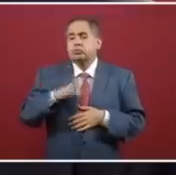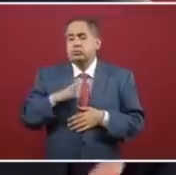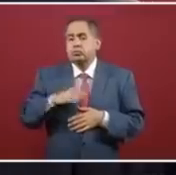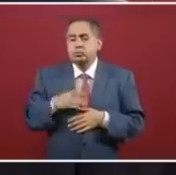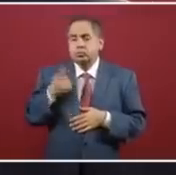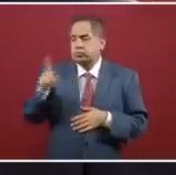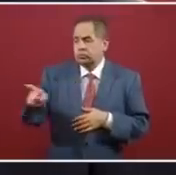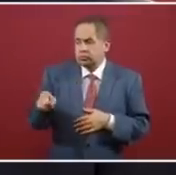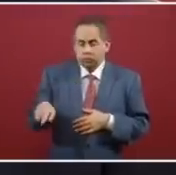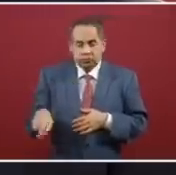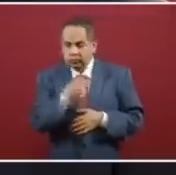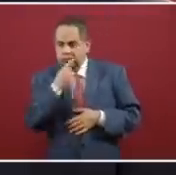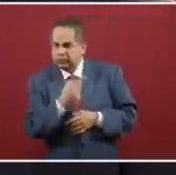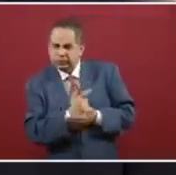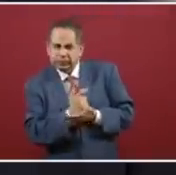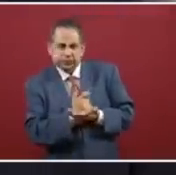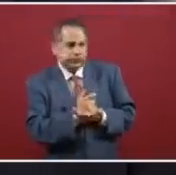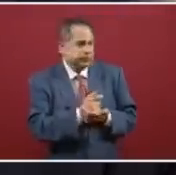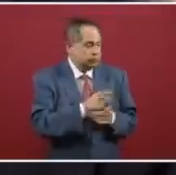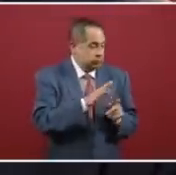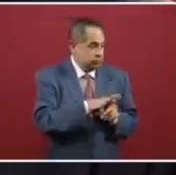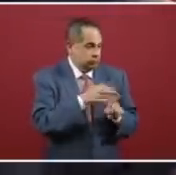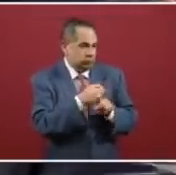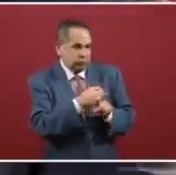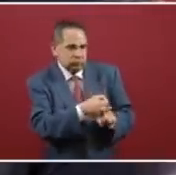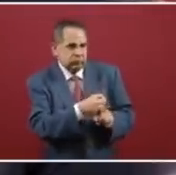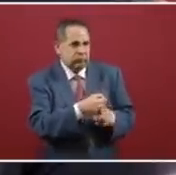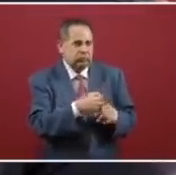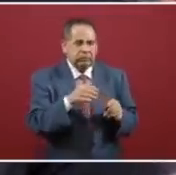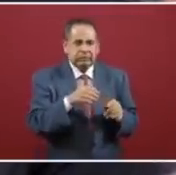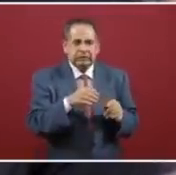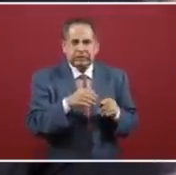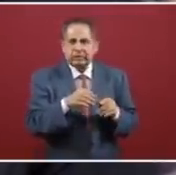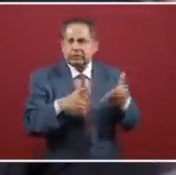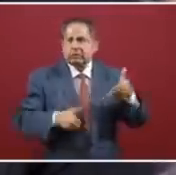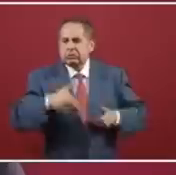hacemos a que esté